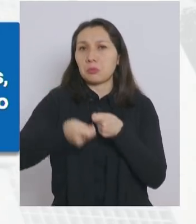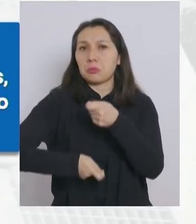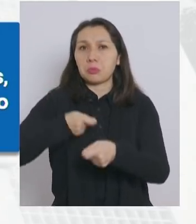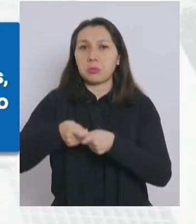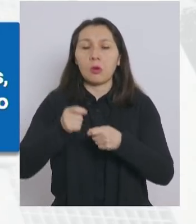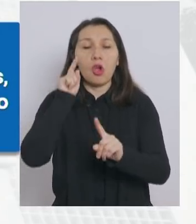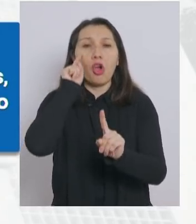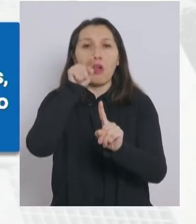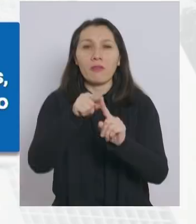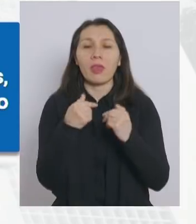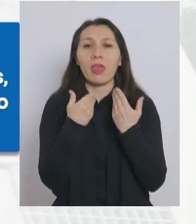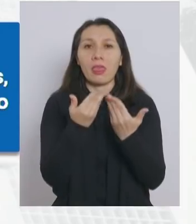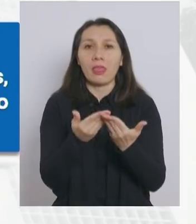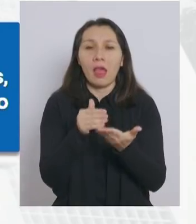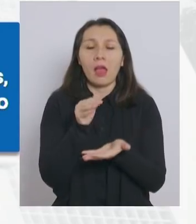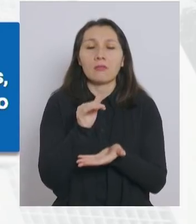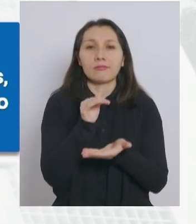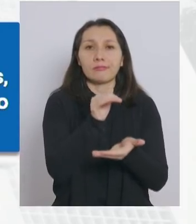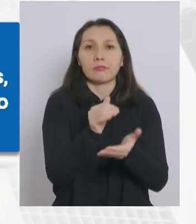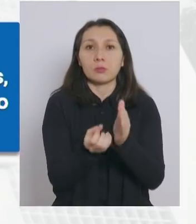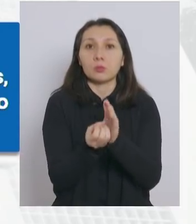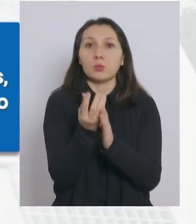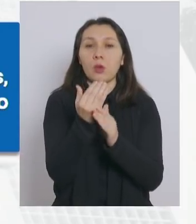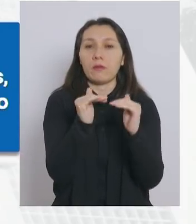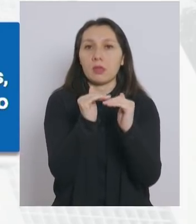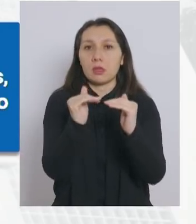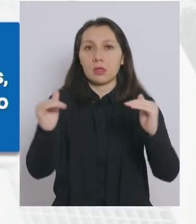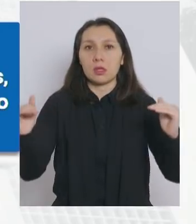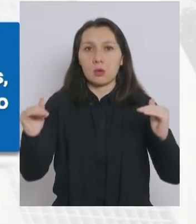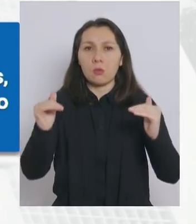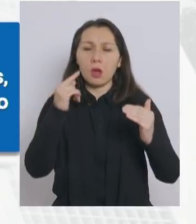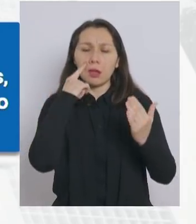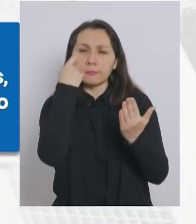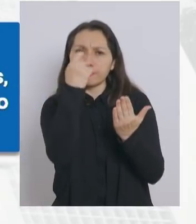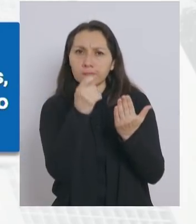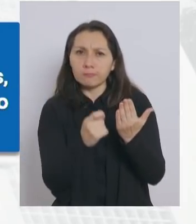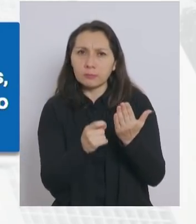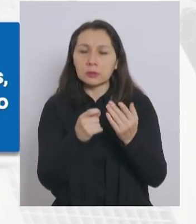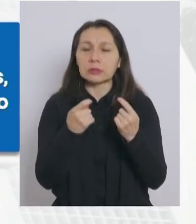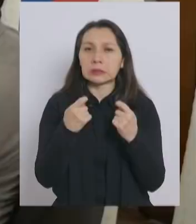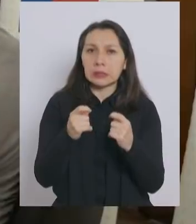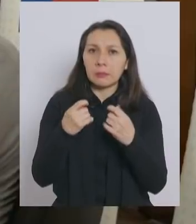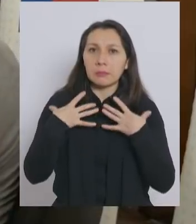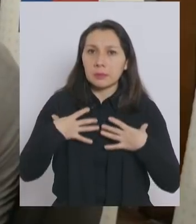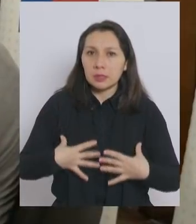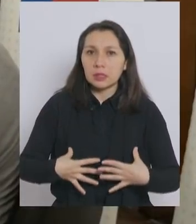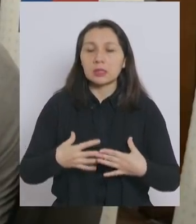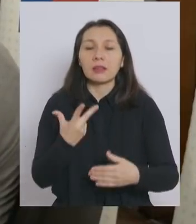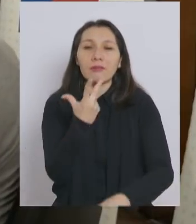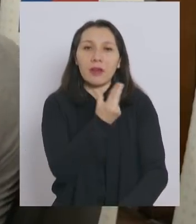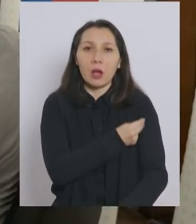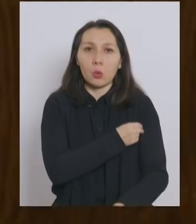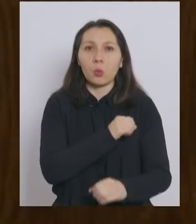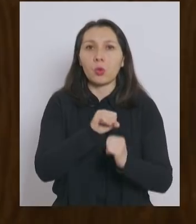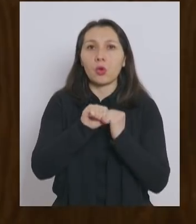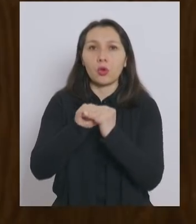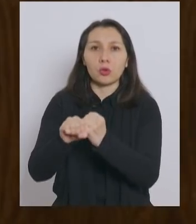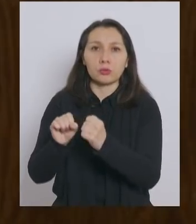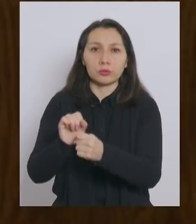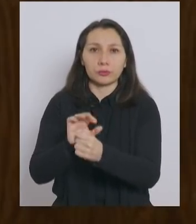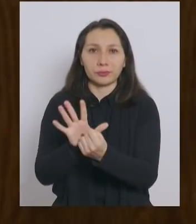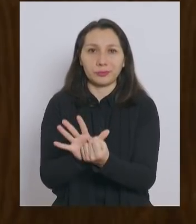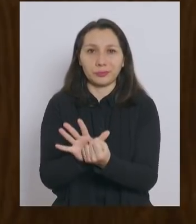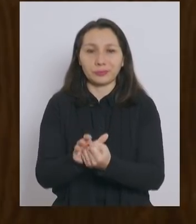el objetivo de brindar acceso innovador y equitativo a los diagnósticos, a los tratamientos y a las vacunas para el COVID-19.